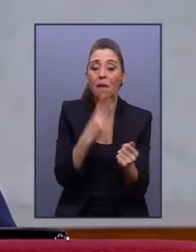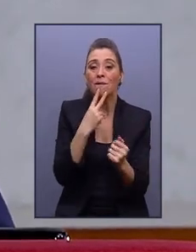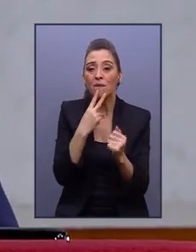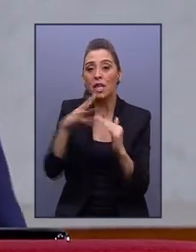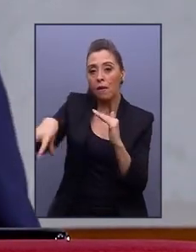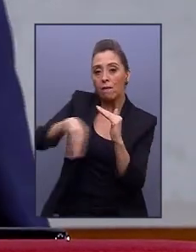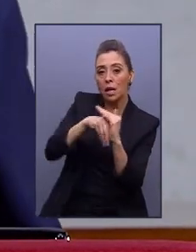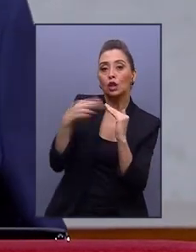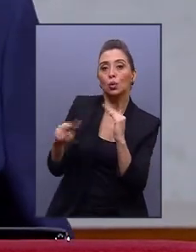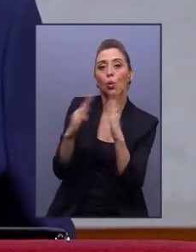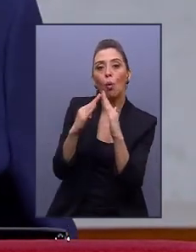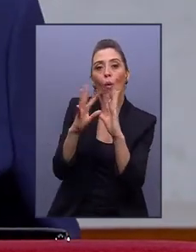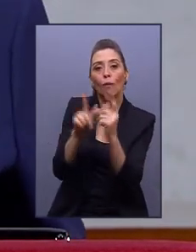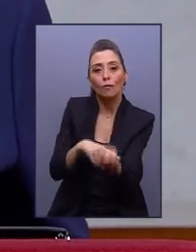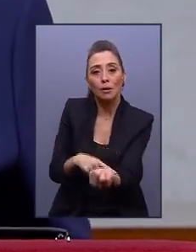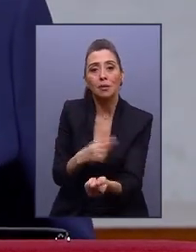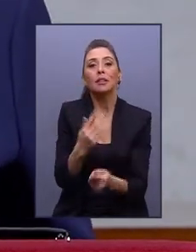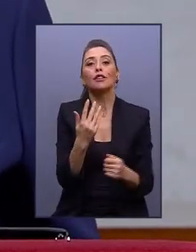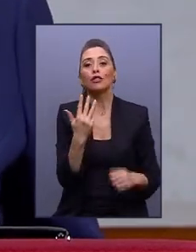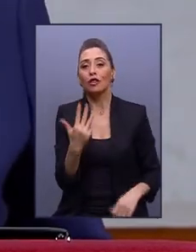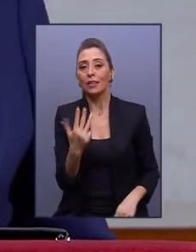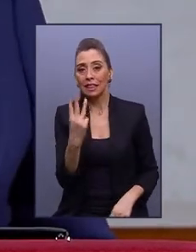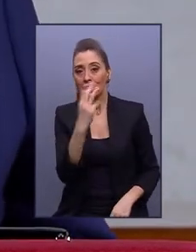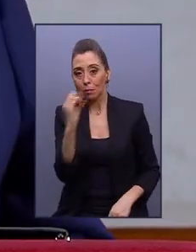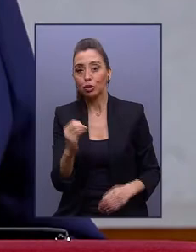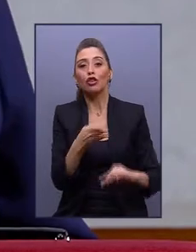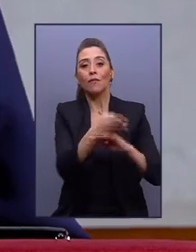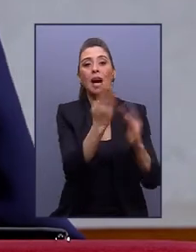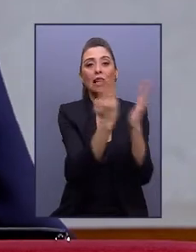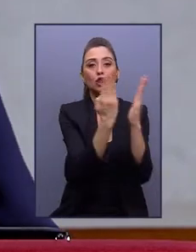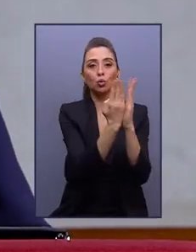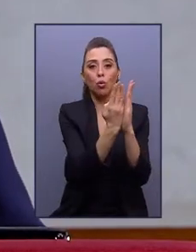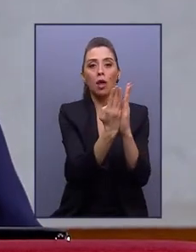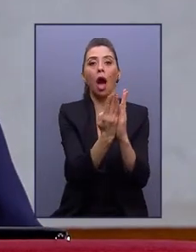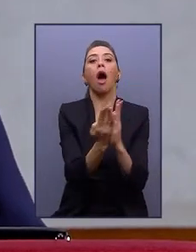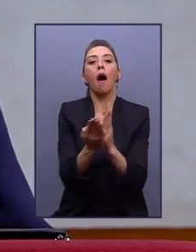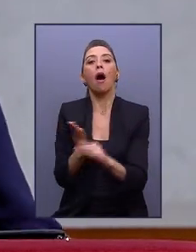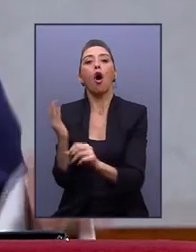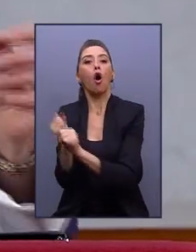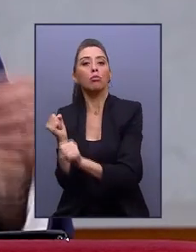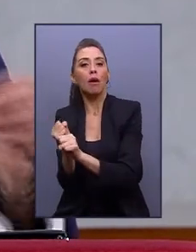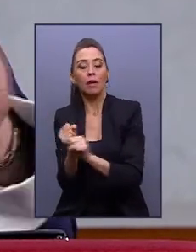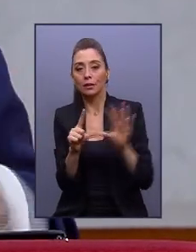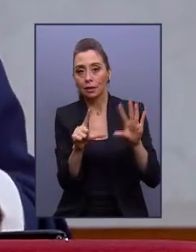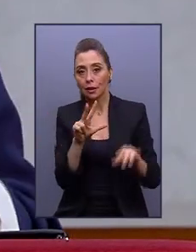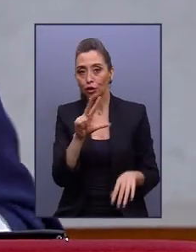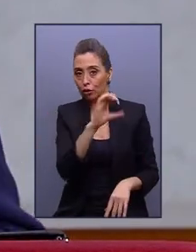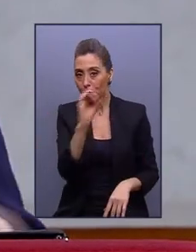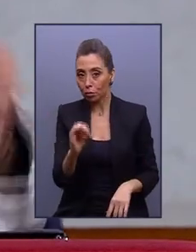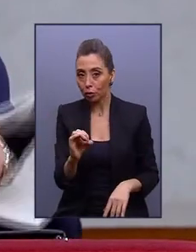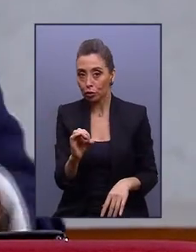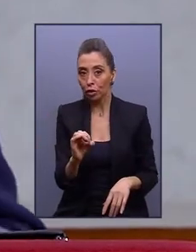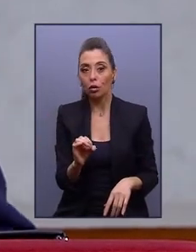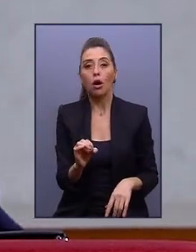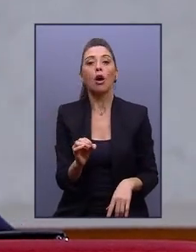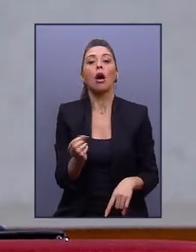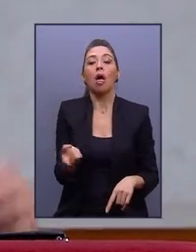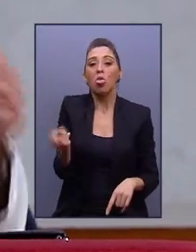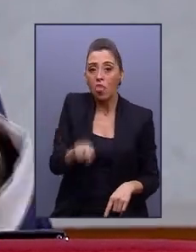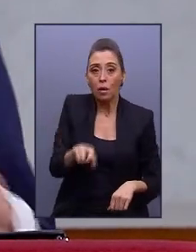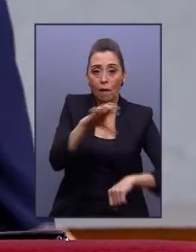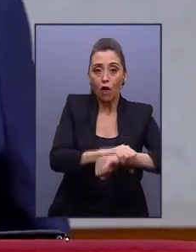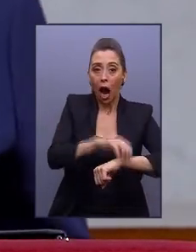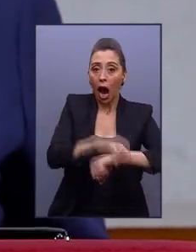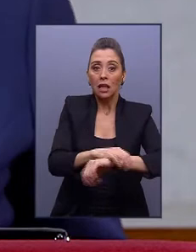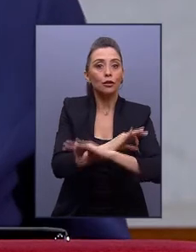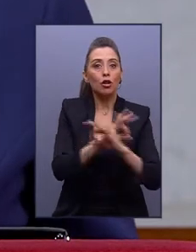hogares. Más del 83% está estudiando en la escuela o trabajando. Y más del 78% no ha tenido nuevos arrestos durante